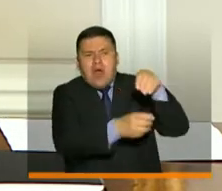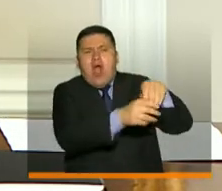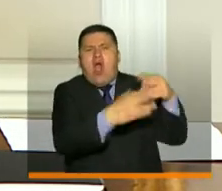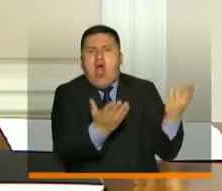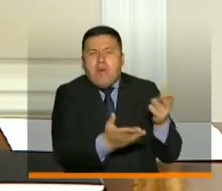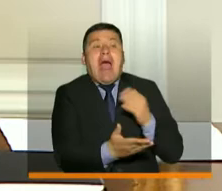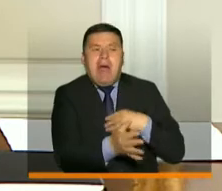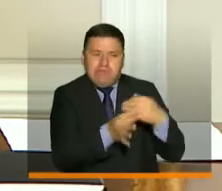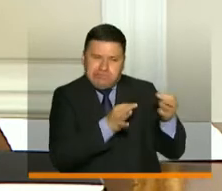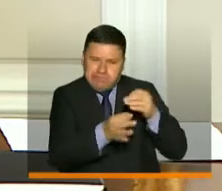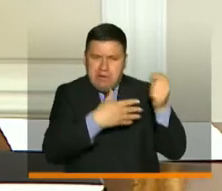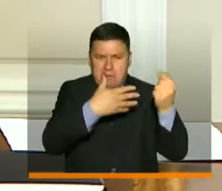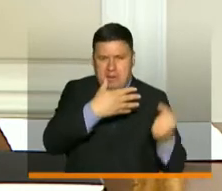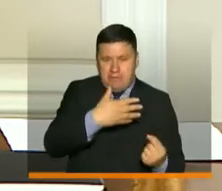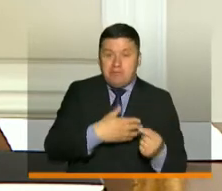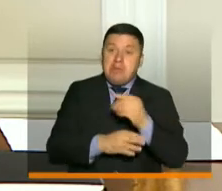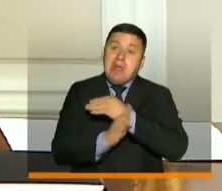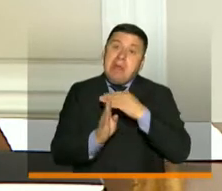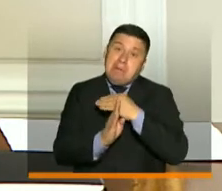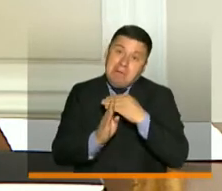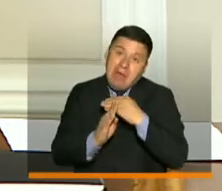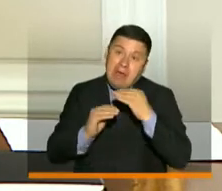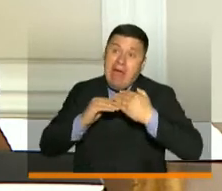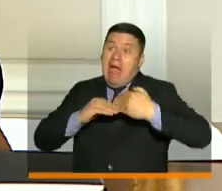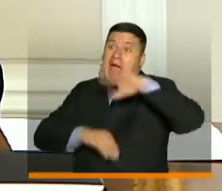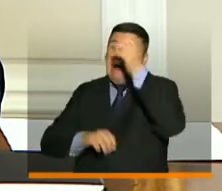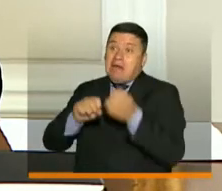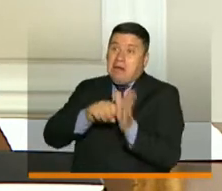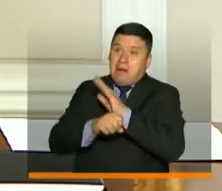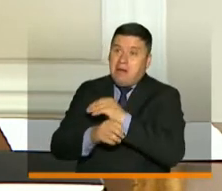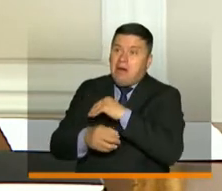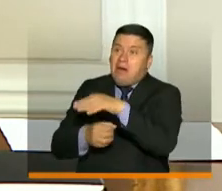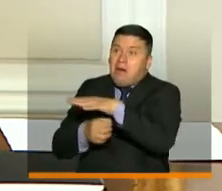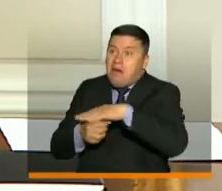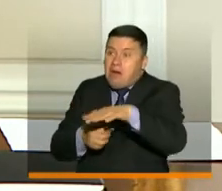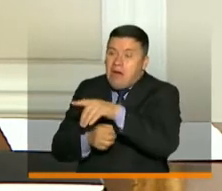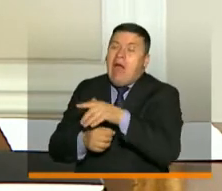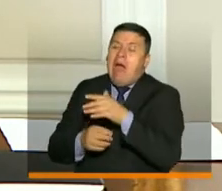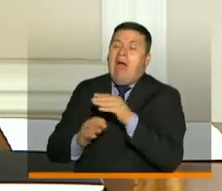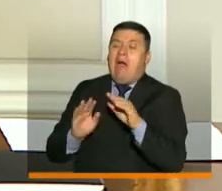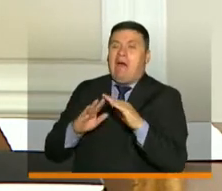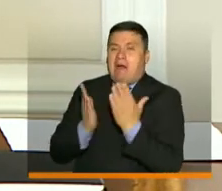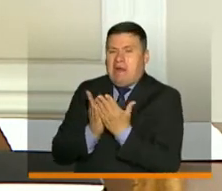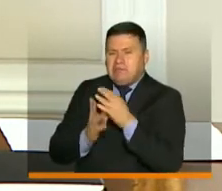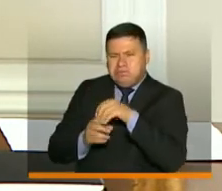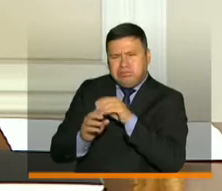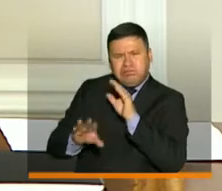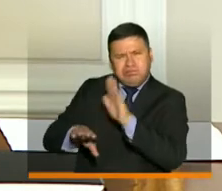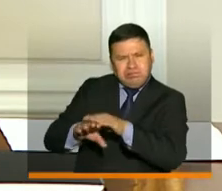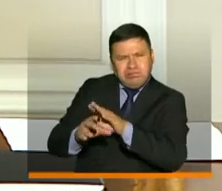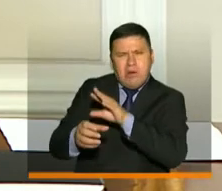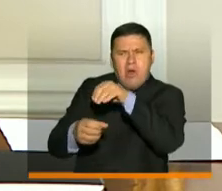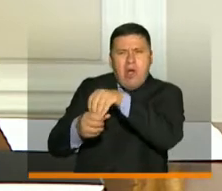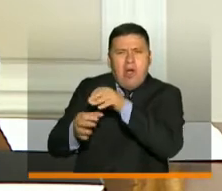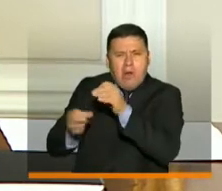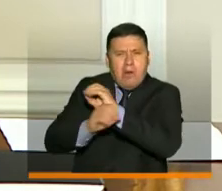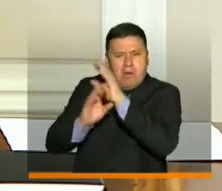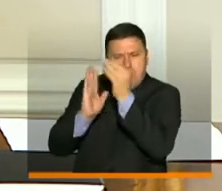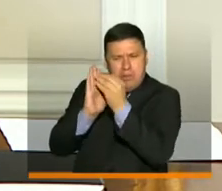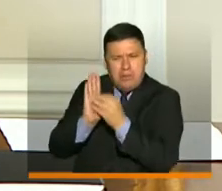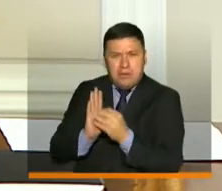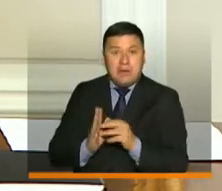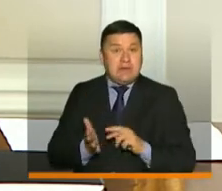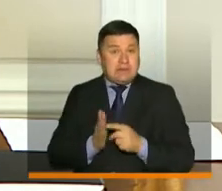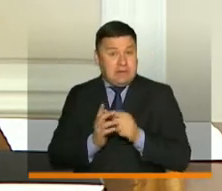baja afectación, mediana o alta afectación, y cuáles son esas herramientas de coordinación para que tengamos claro que aquí